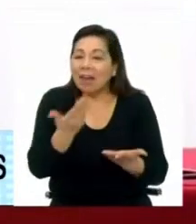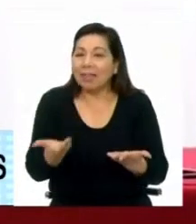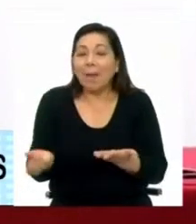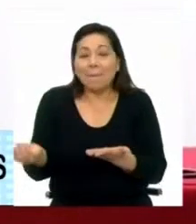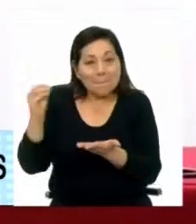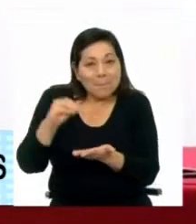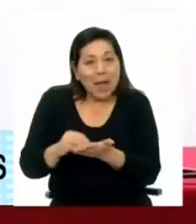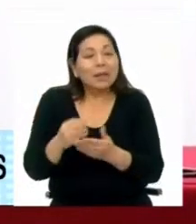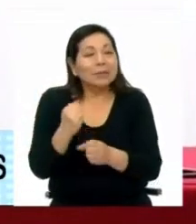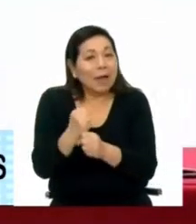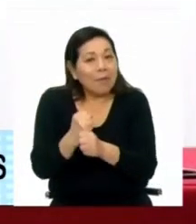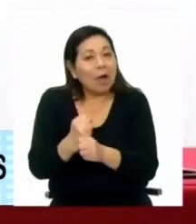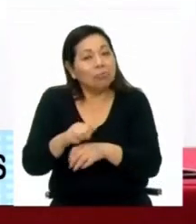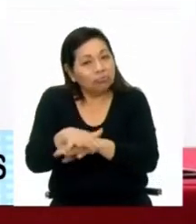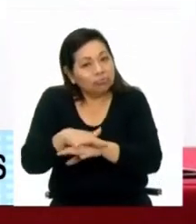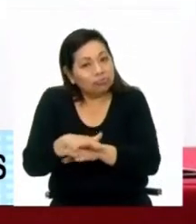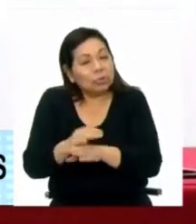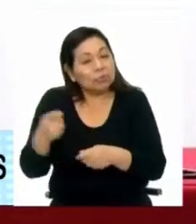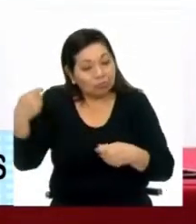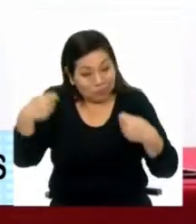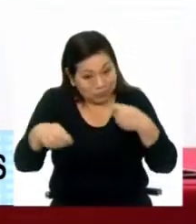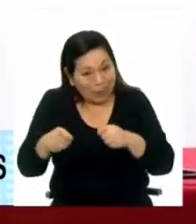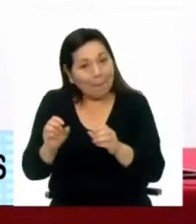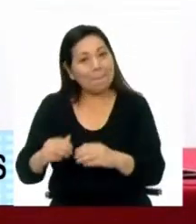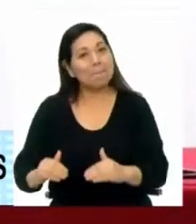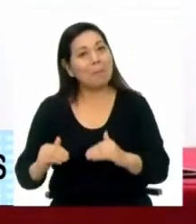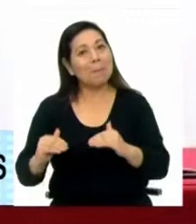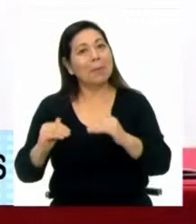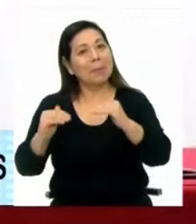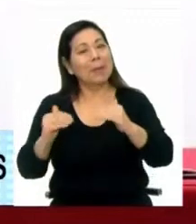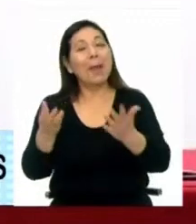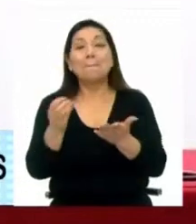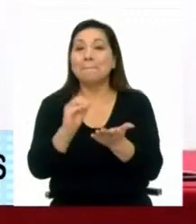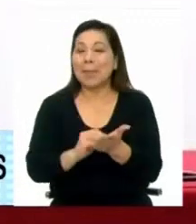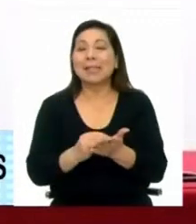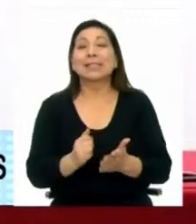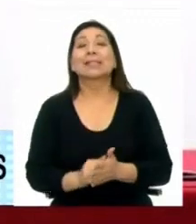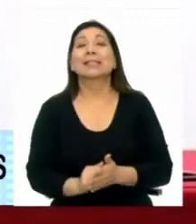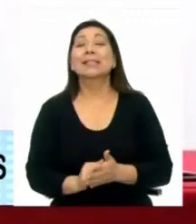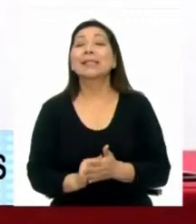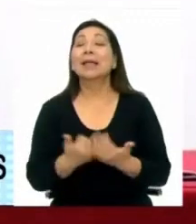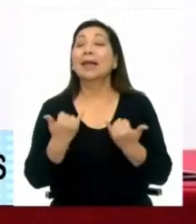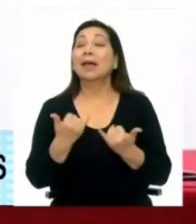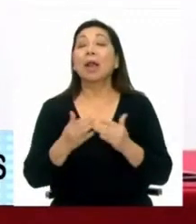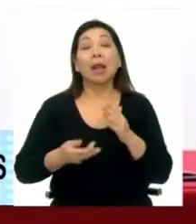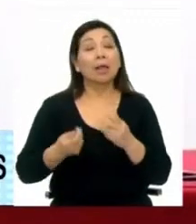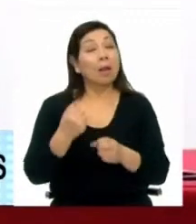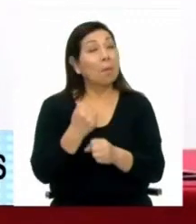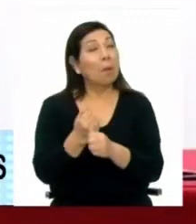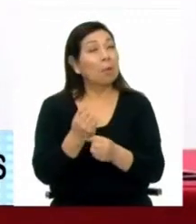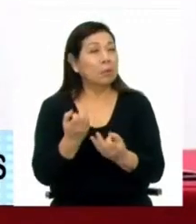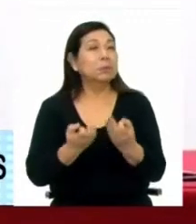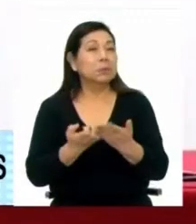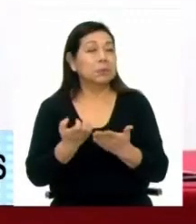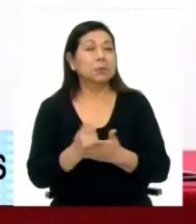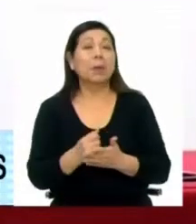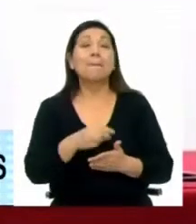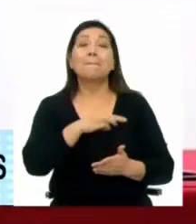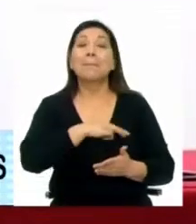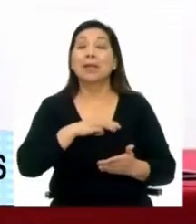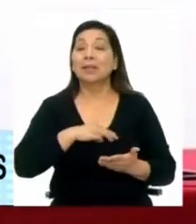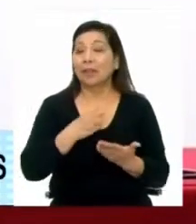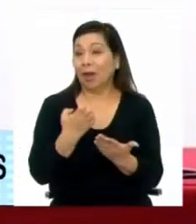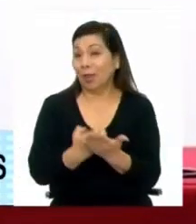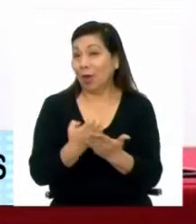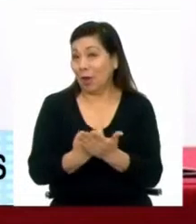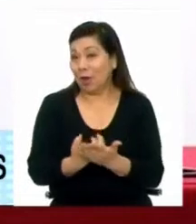un adicional de obra o completar esa inversión, y por eso es la prioridad en la elaboración del presupuesto por parte del Ministerio de